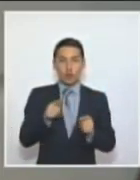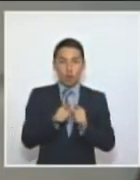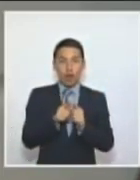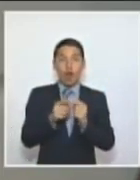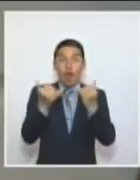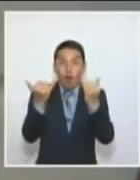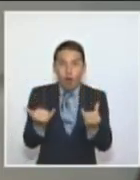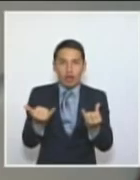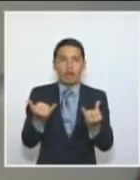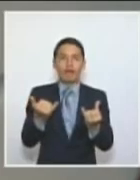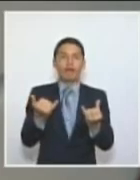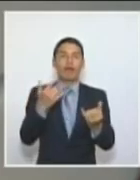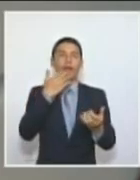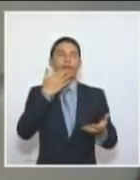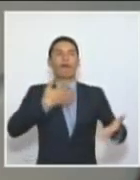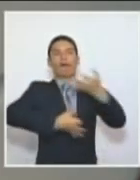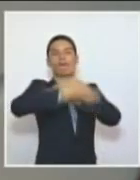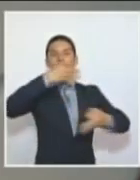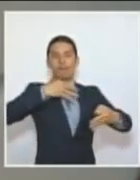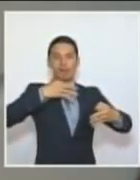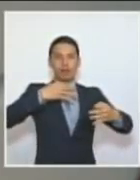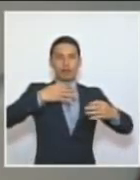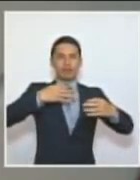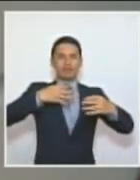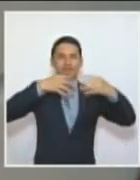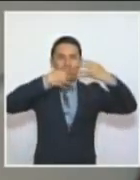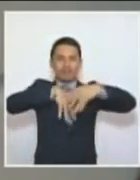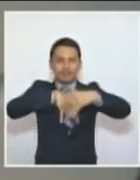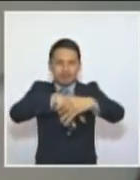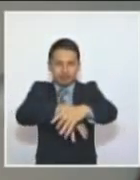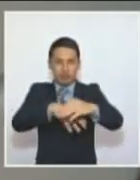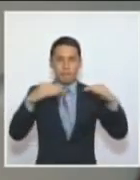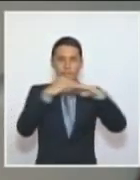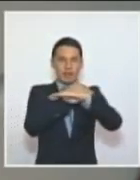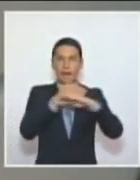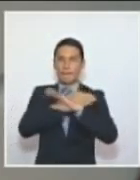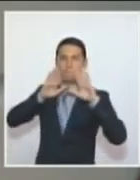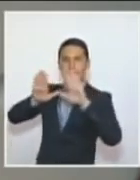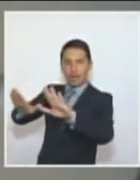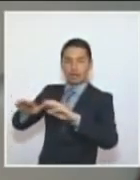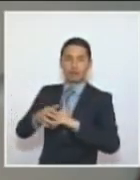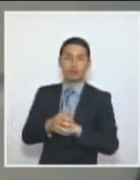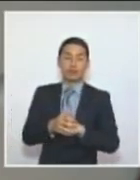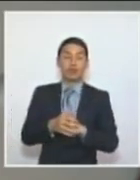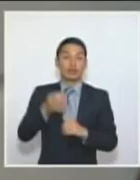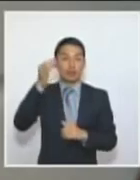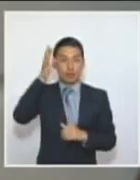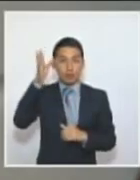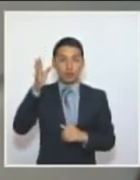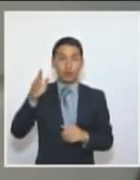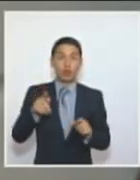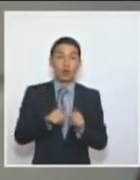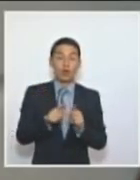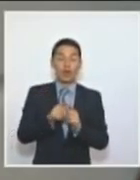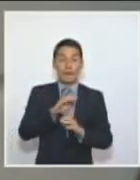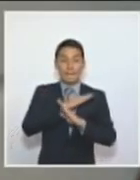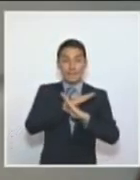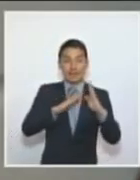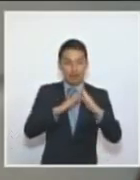Colombia. Mientras estamos en esta plenaria, seguramente no existiría la libre locomoción de más de la mitad del